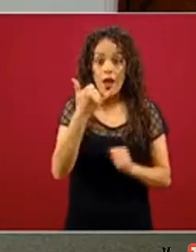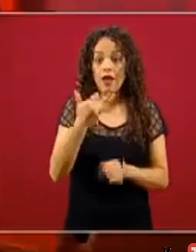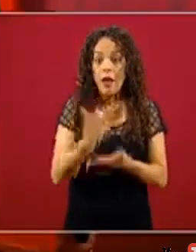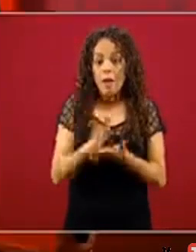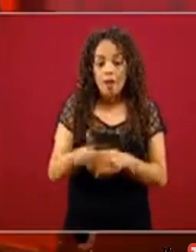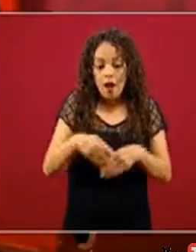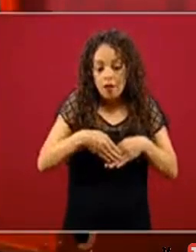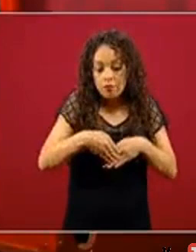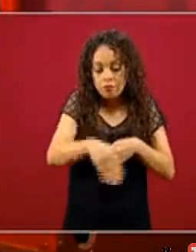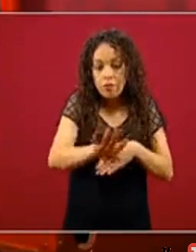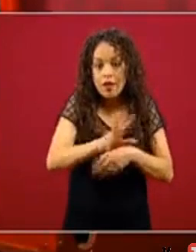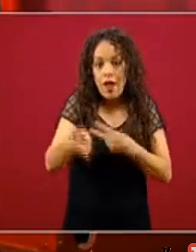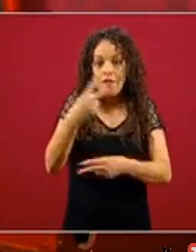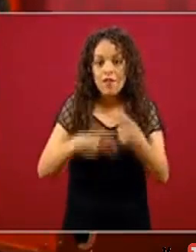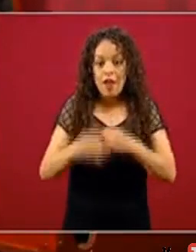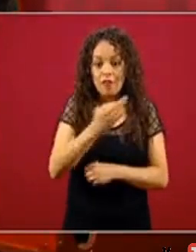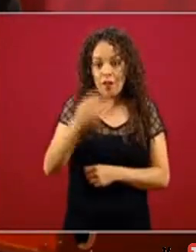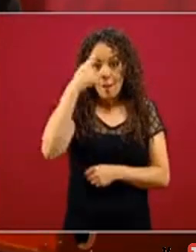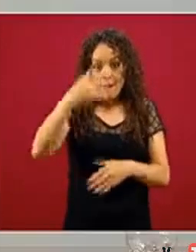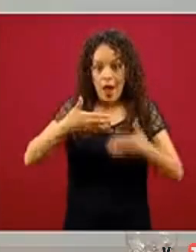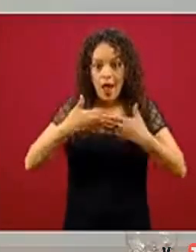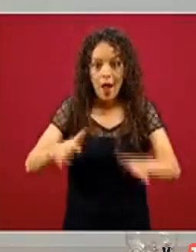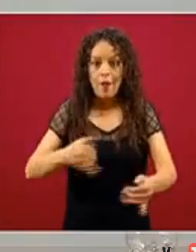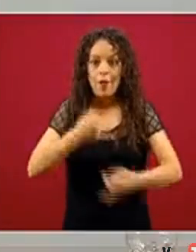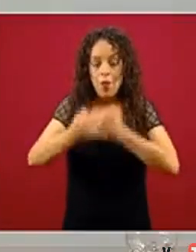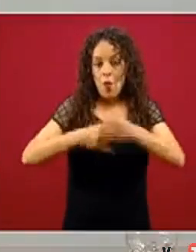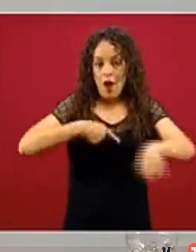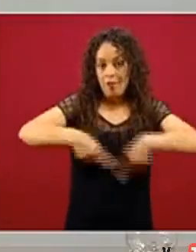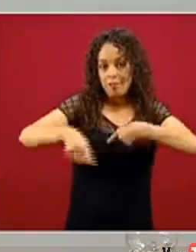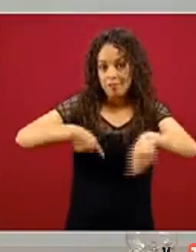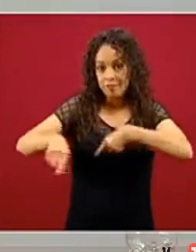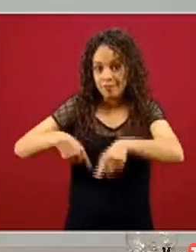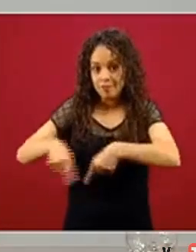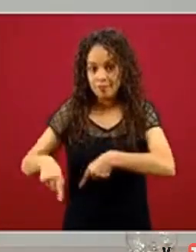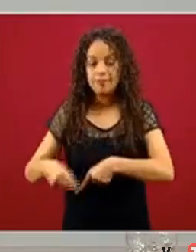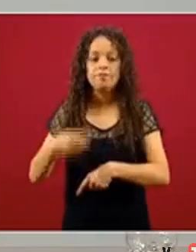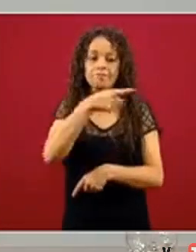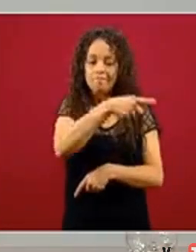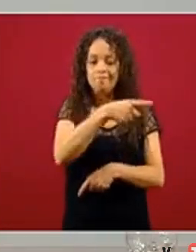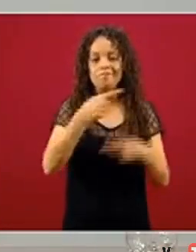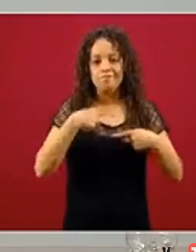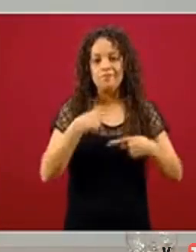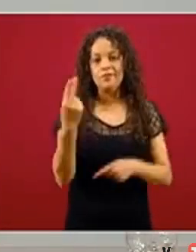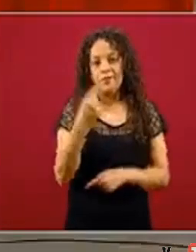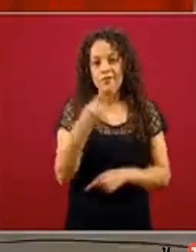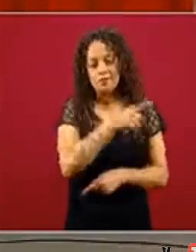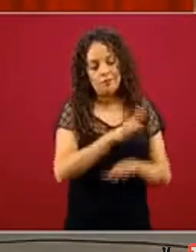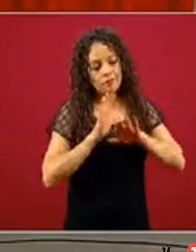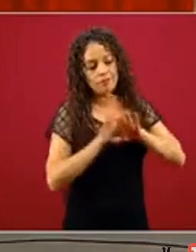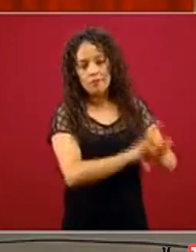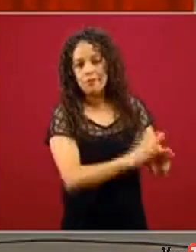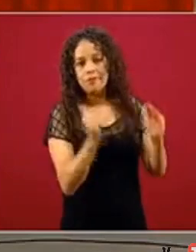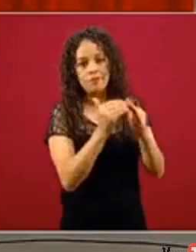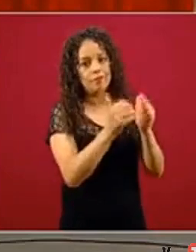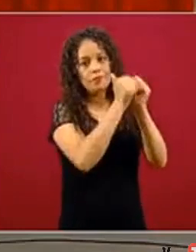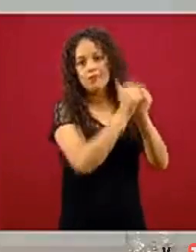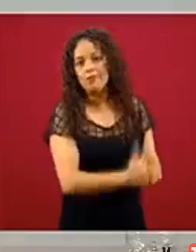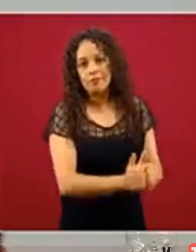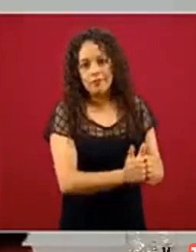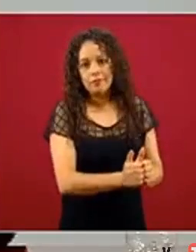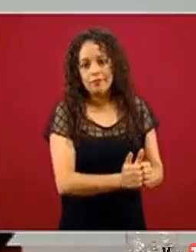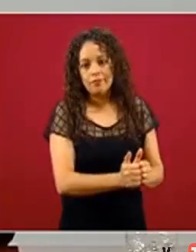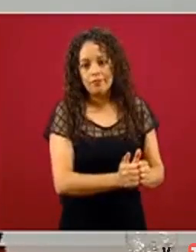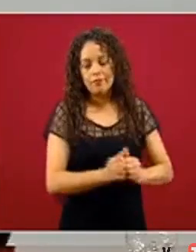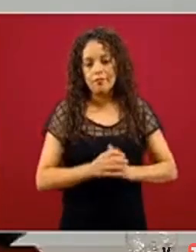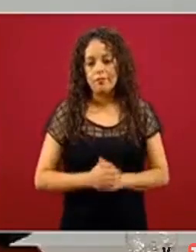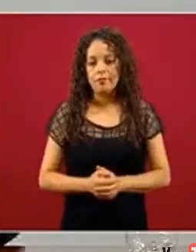del torneo, seguramente esa persona quedará aislada en casa y el torneo iniciará con otros jugadores.